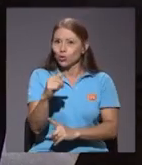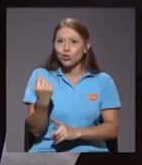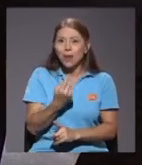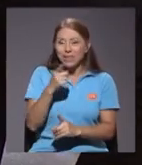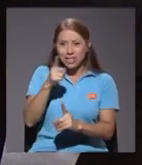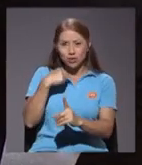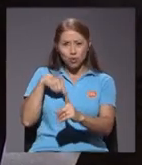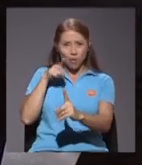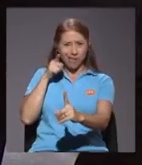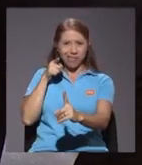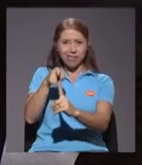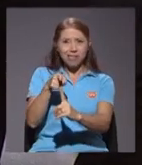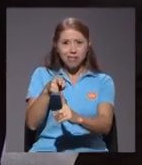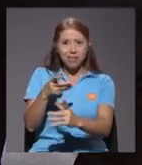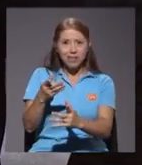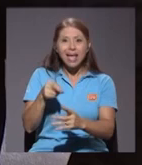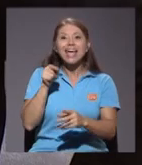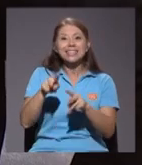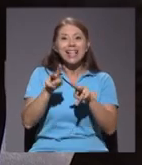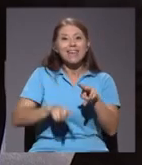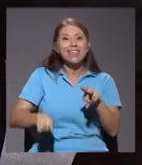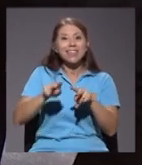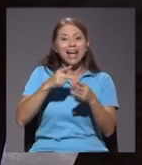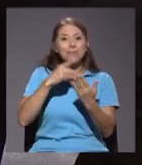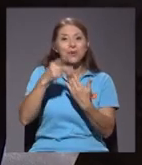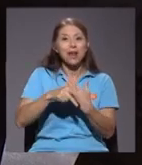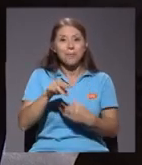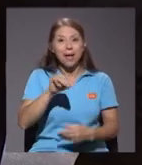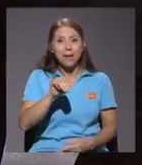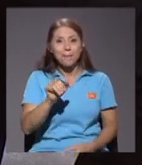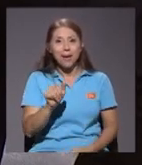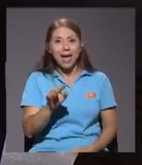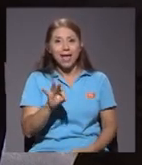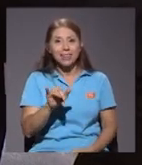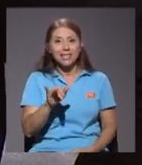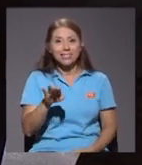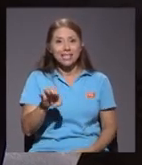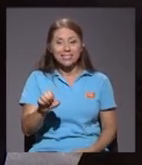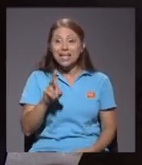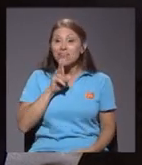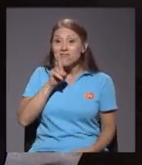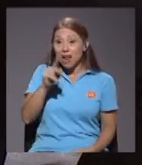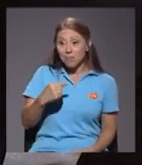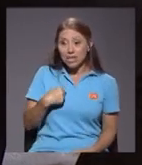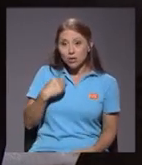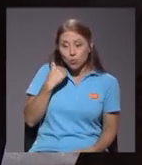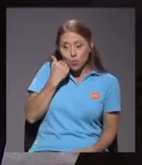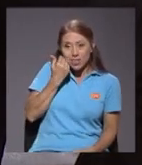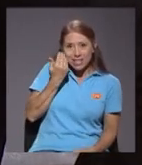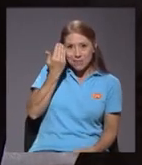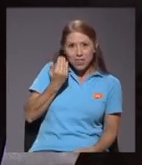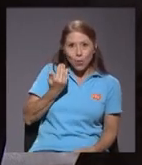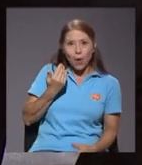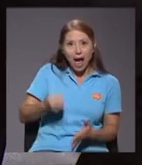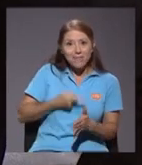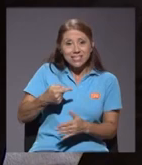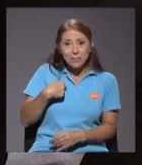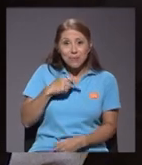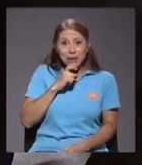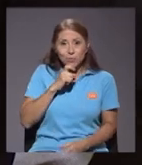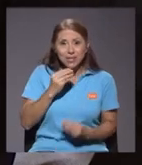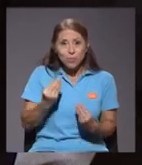mates o sea realmente y a veces me quedé yo soy muy realmente yo soy muy tímido y eso y eso a veces me cuesta mucho pero yo